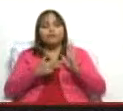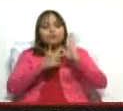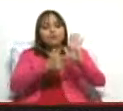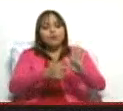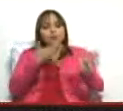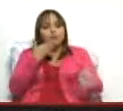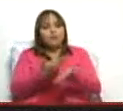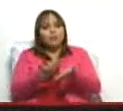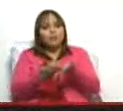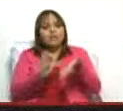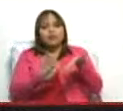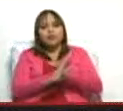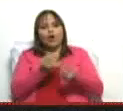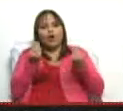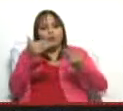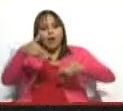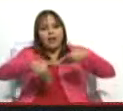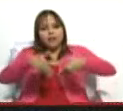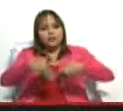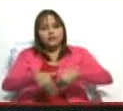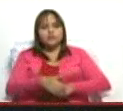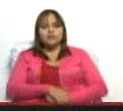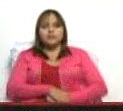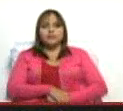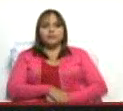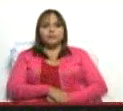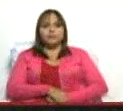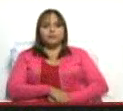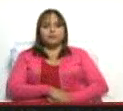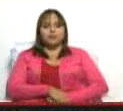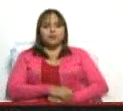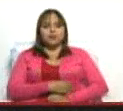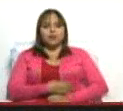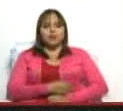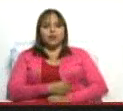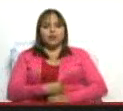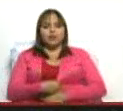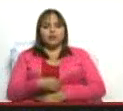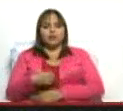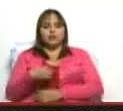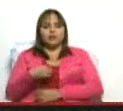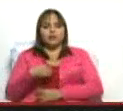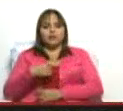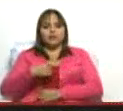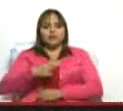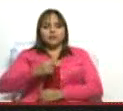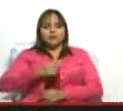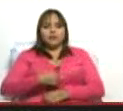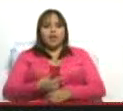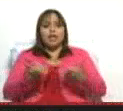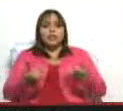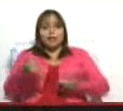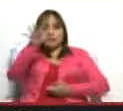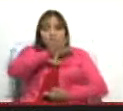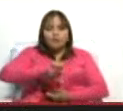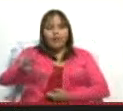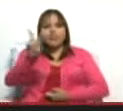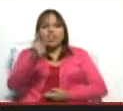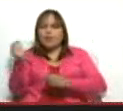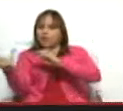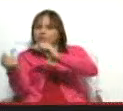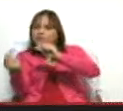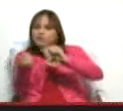propuesta para el calendario electoral. Además, esto se debe a un gran debate que ya se ha desarrollado en el territorio nacional con los